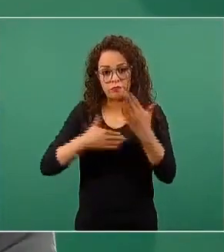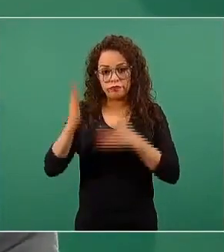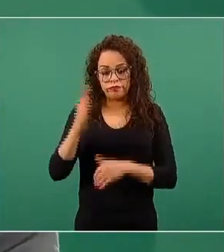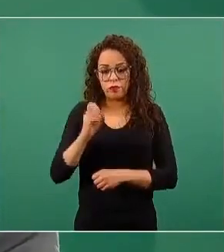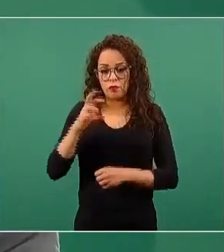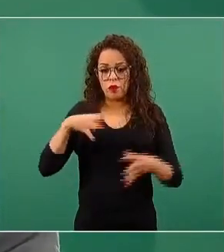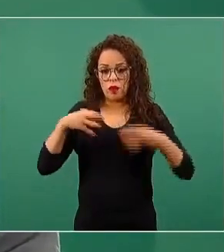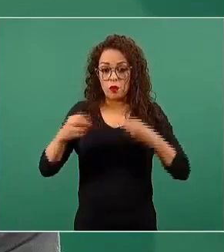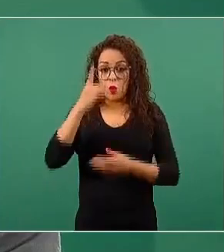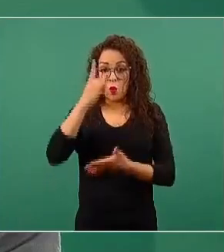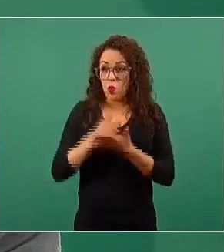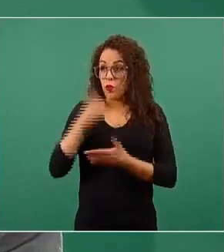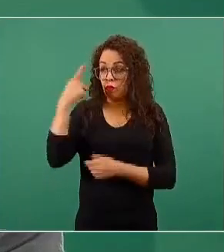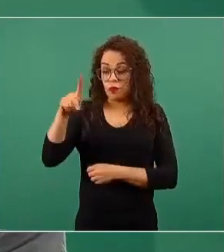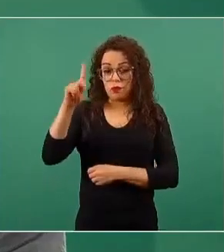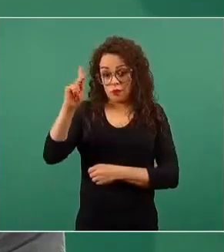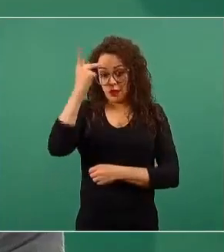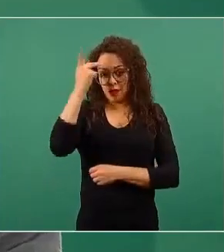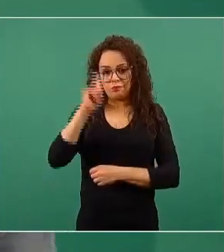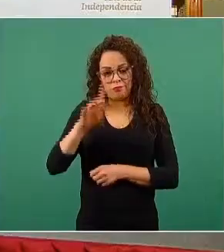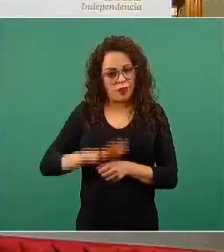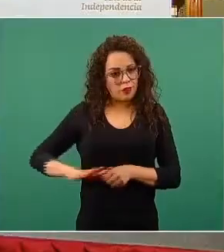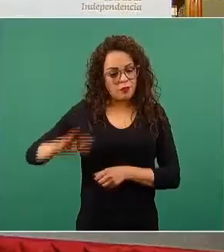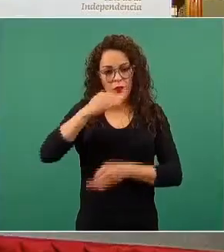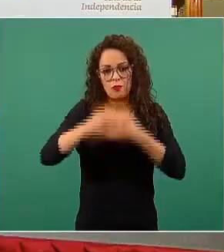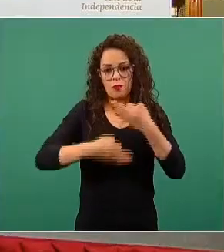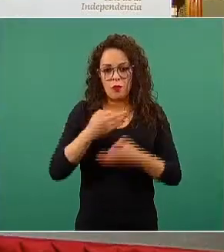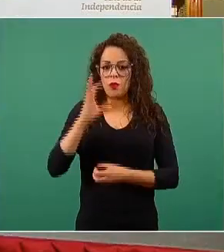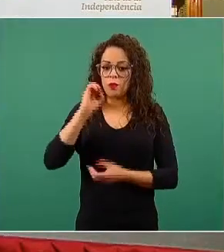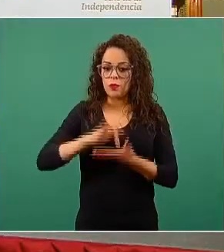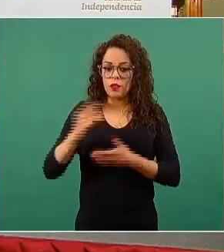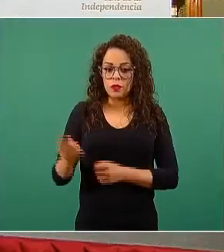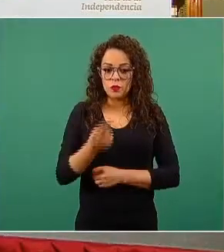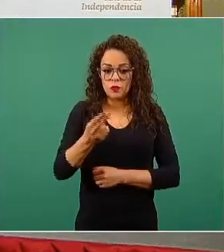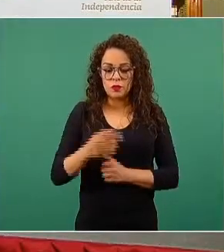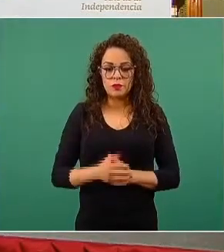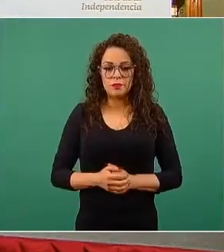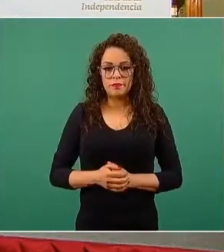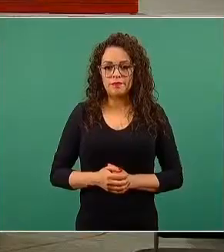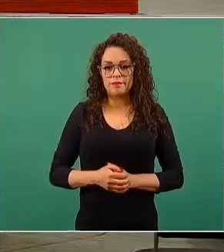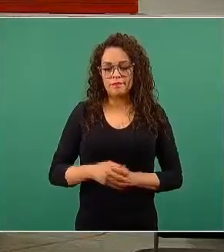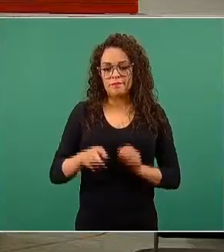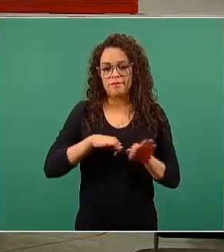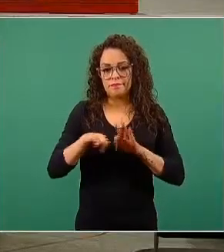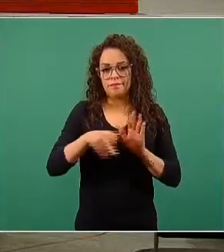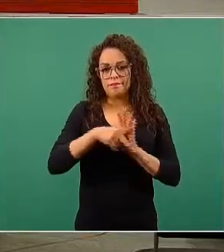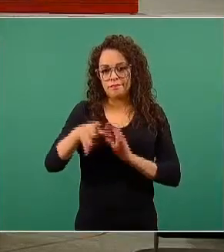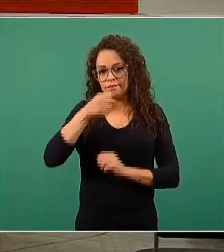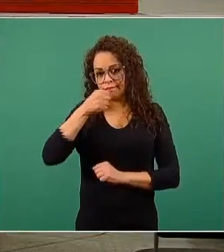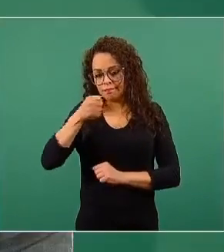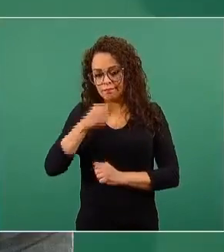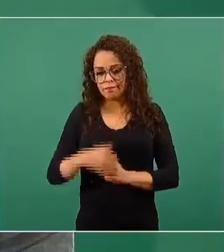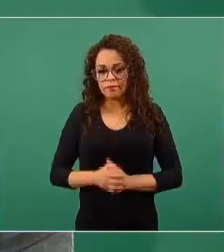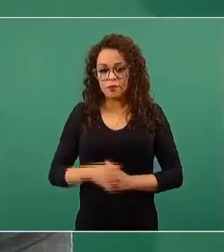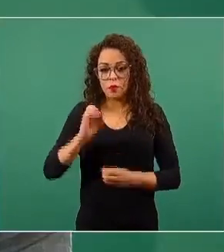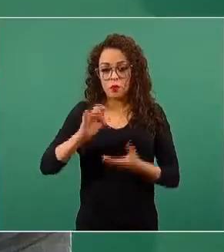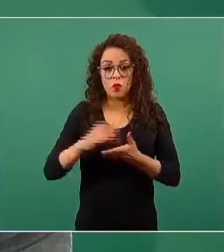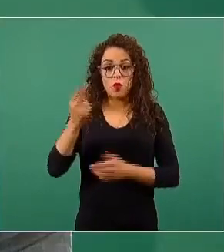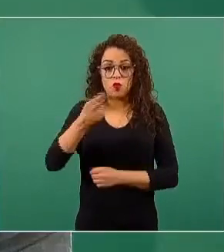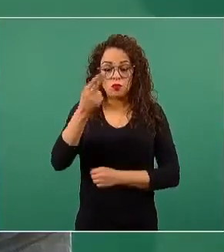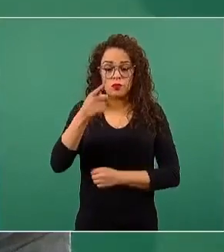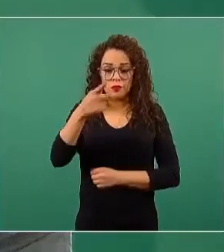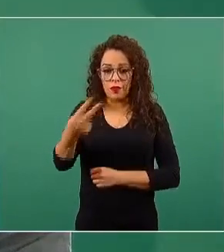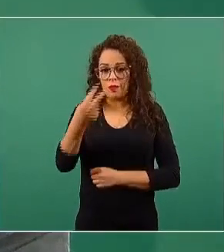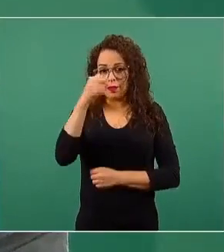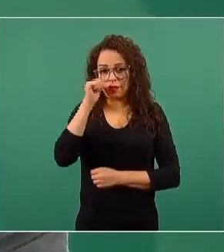en general a todo el conjunto de la epidemia. Gracias a ustedes, reporteras, reporteros, gracias a ustedes por escucharnos. Recordar,